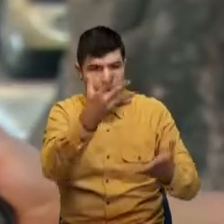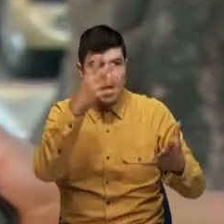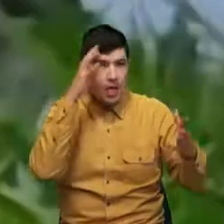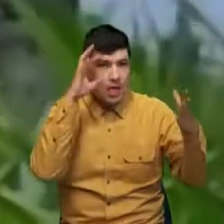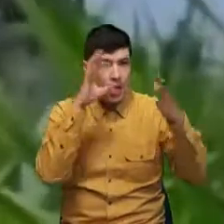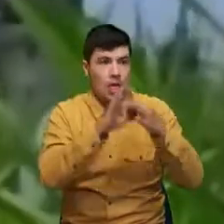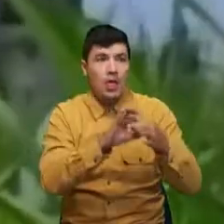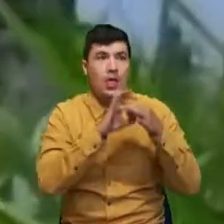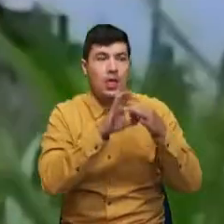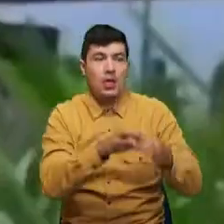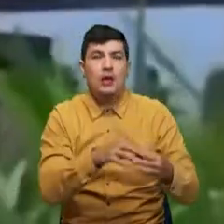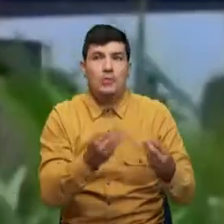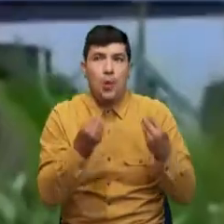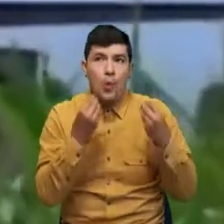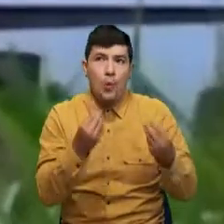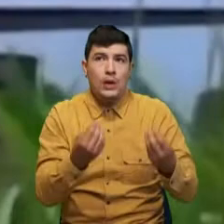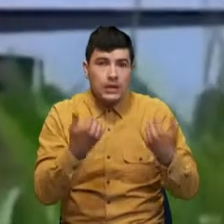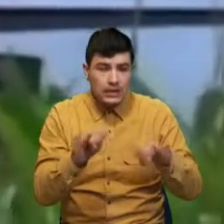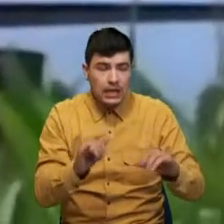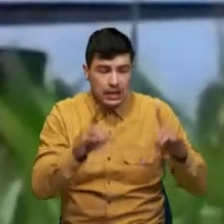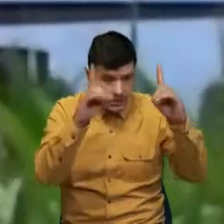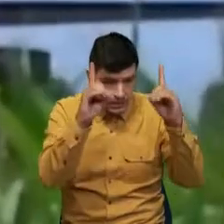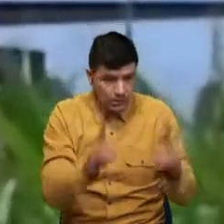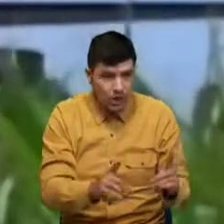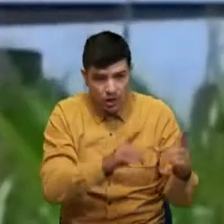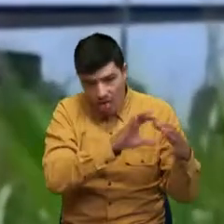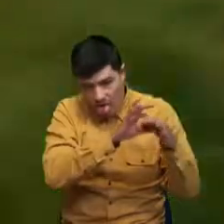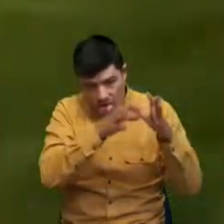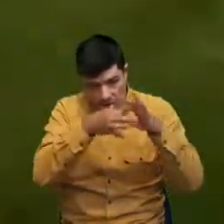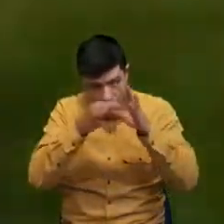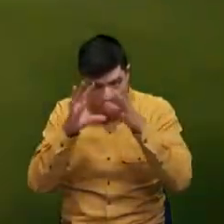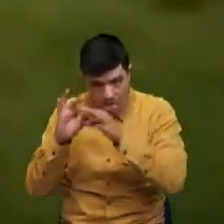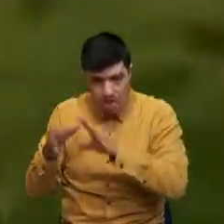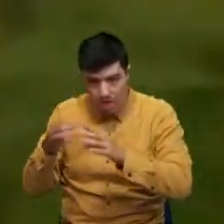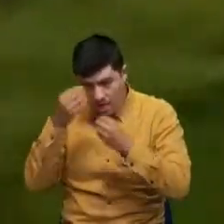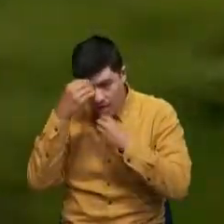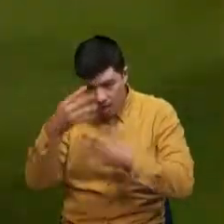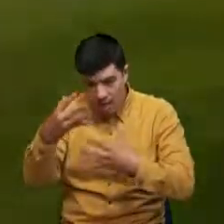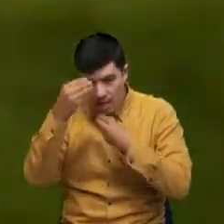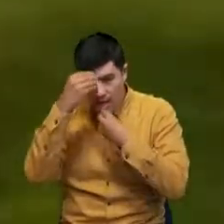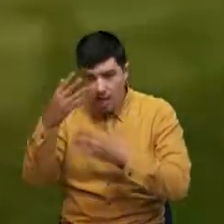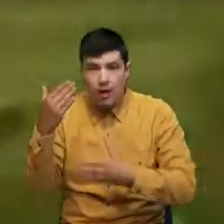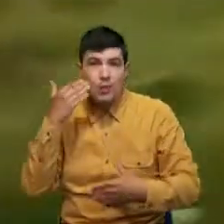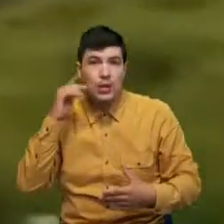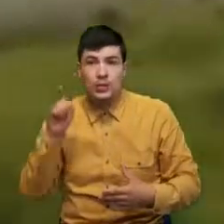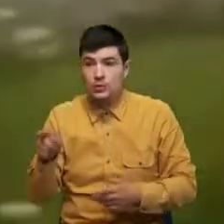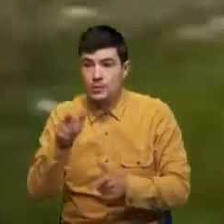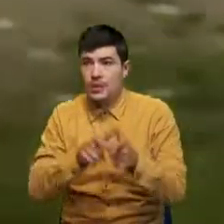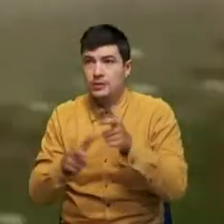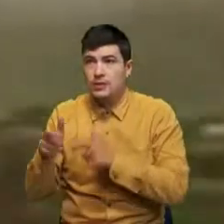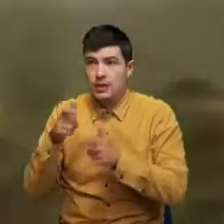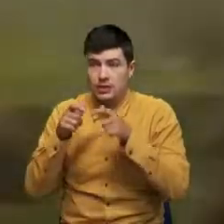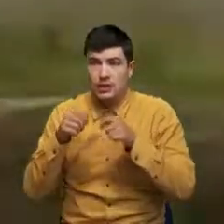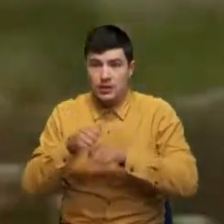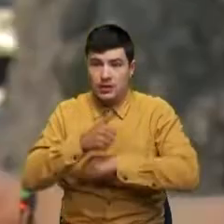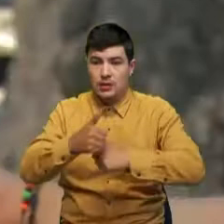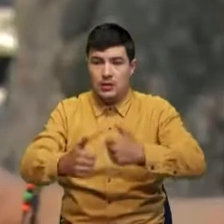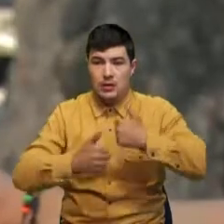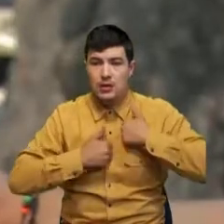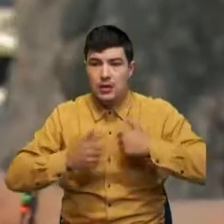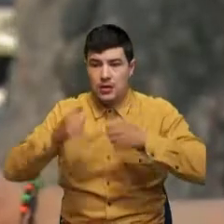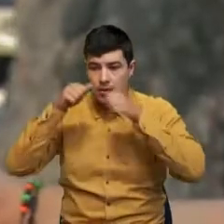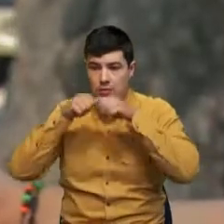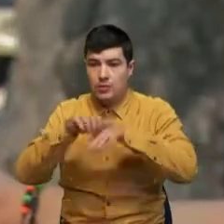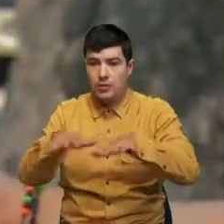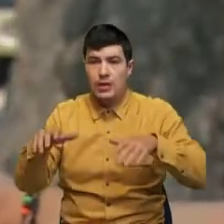muy muy pero muy bien definido realmente cuando los oficiales de la fuerza pública hacen pronunciamientos tienen